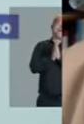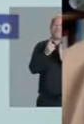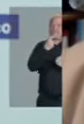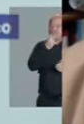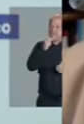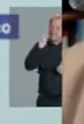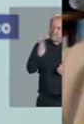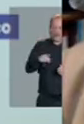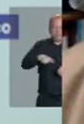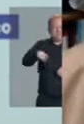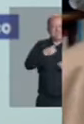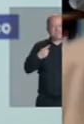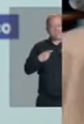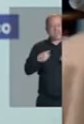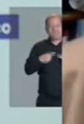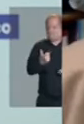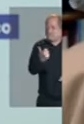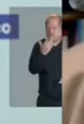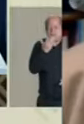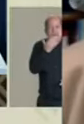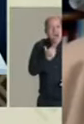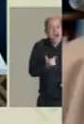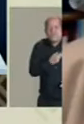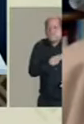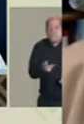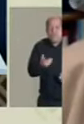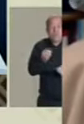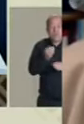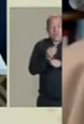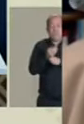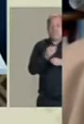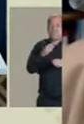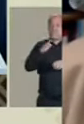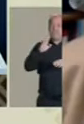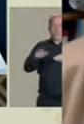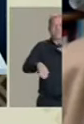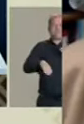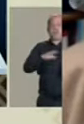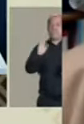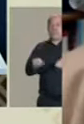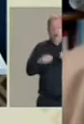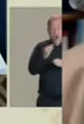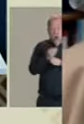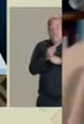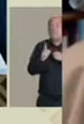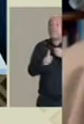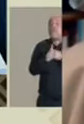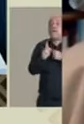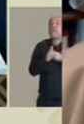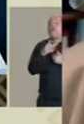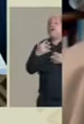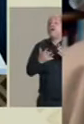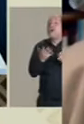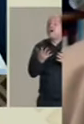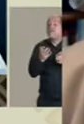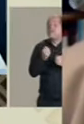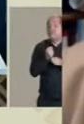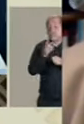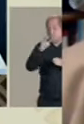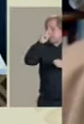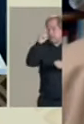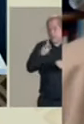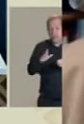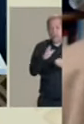Prácticamente sí, la que en comparación con el primer debate sí hubo una ventaja por parte de la candidata de la oposición que se mostró esta vez pues